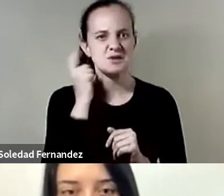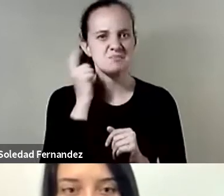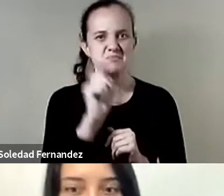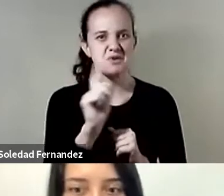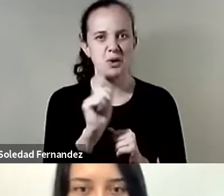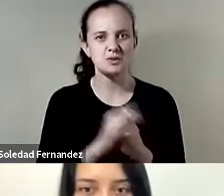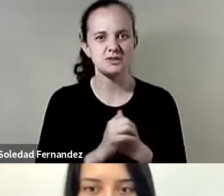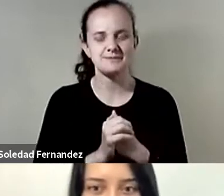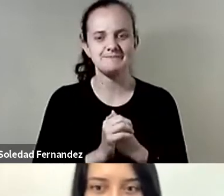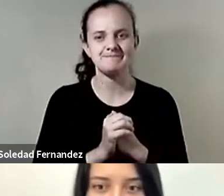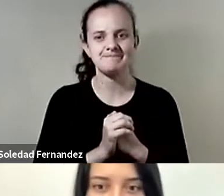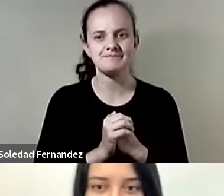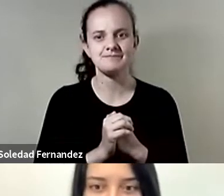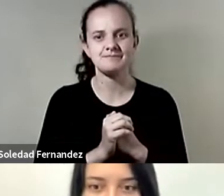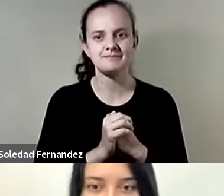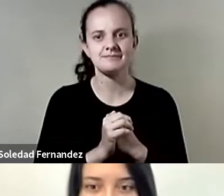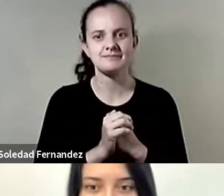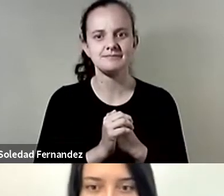escuchando.